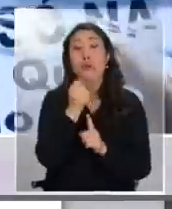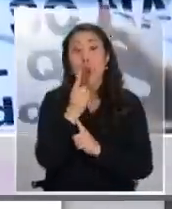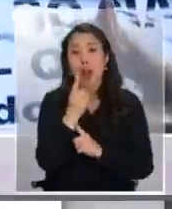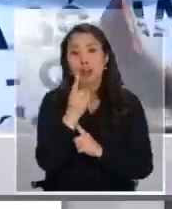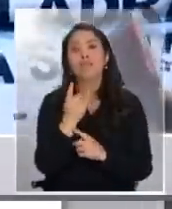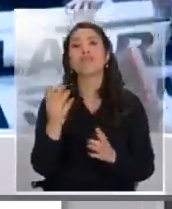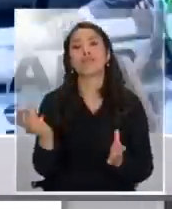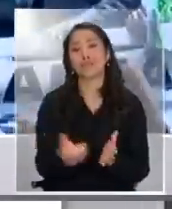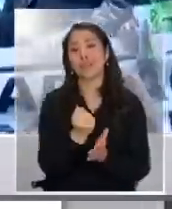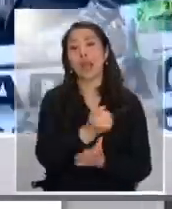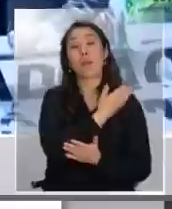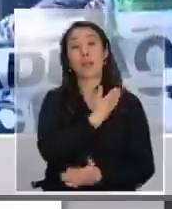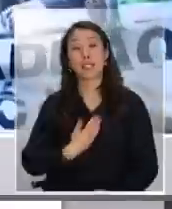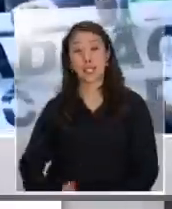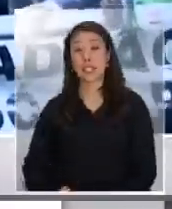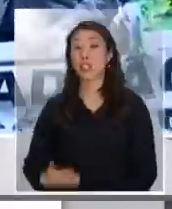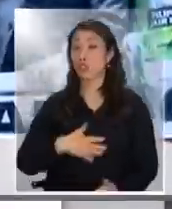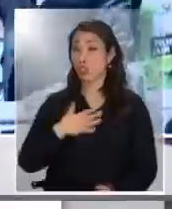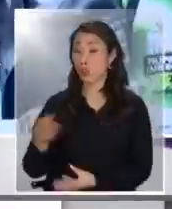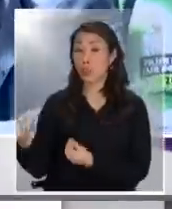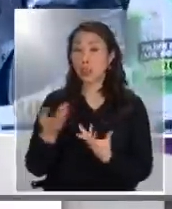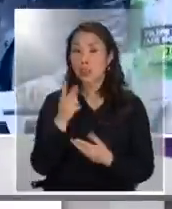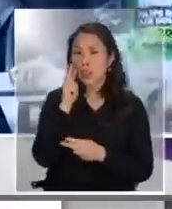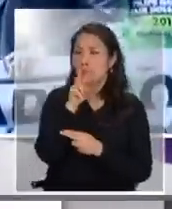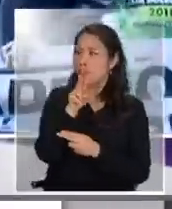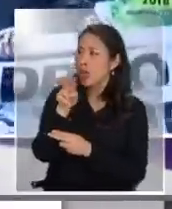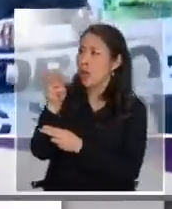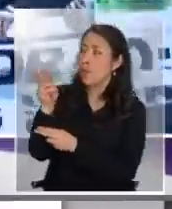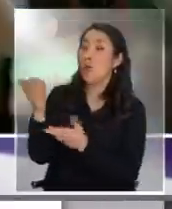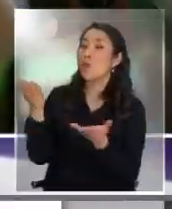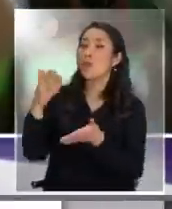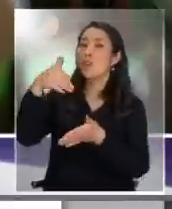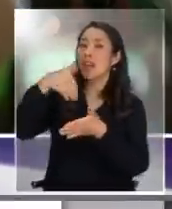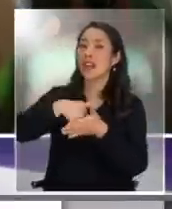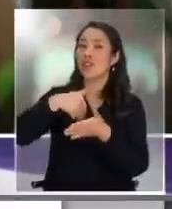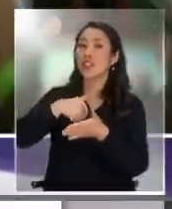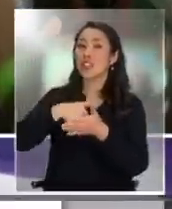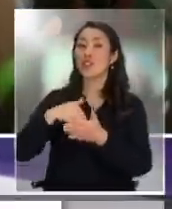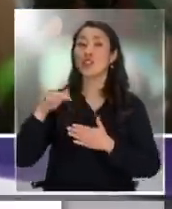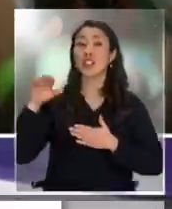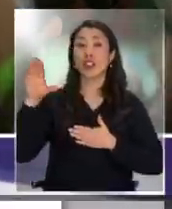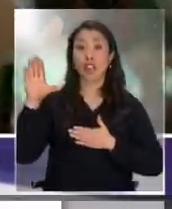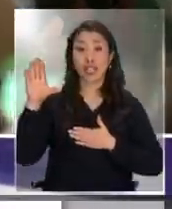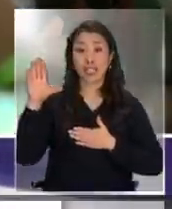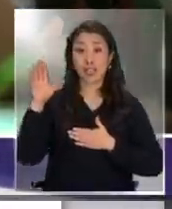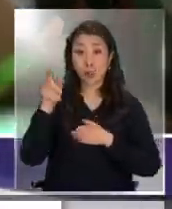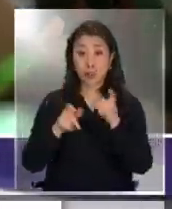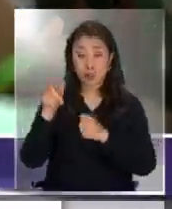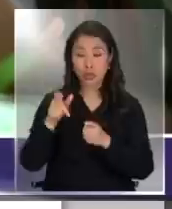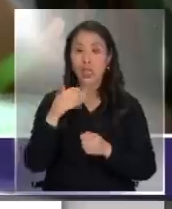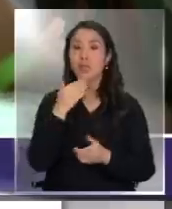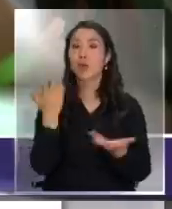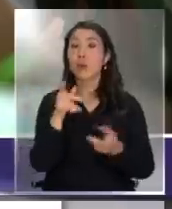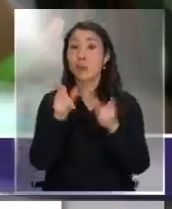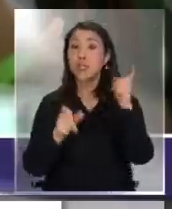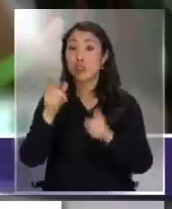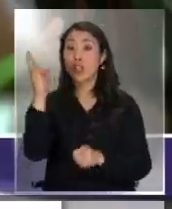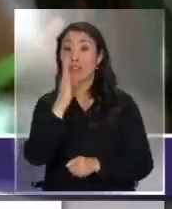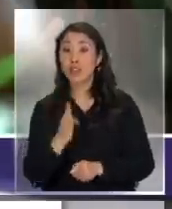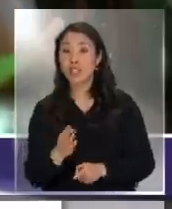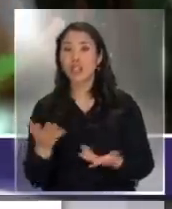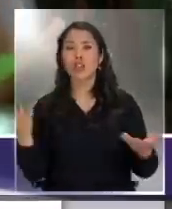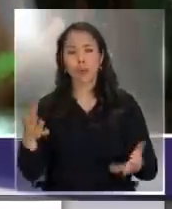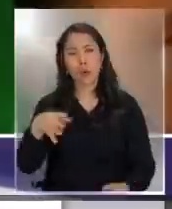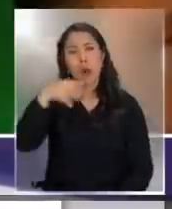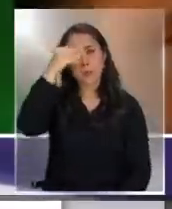la presidencia. Yo los quiero invitar a ver lo que fue la votación de los candidatos y cómo también los brasileños vivieron